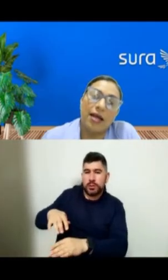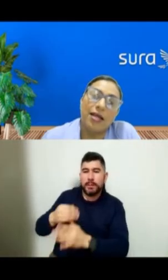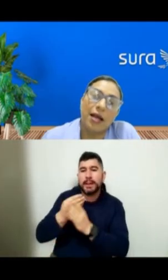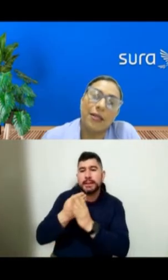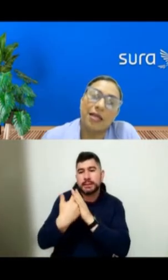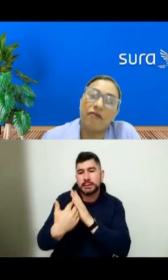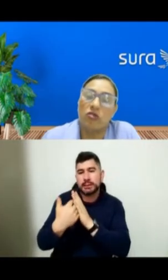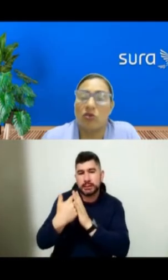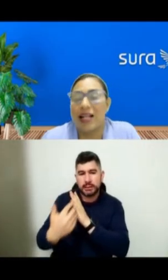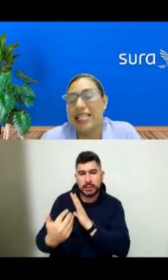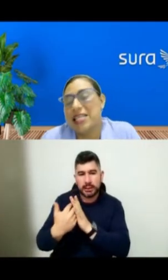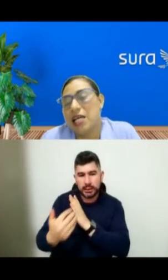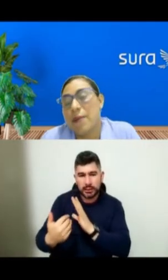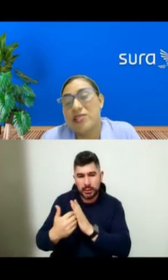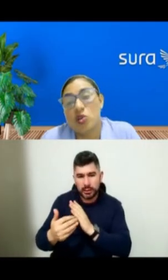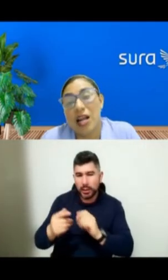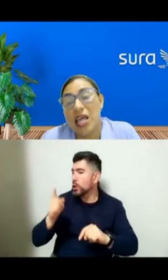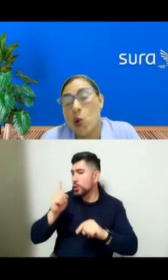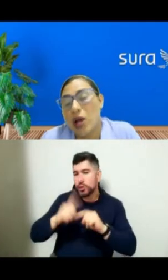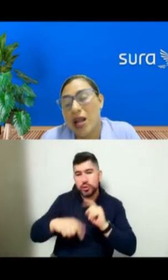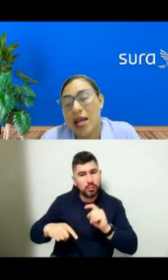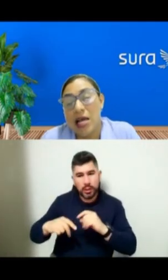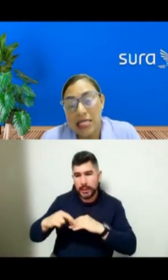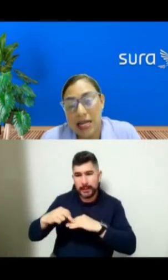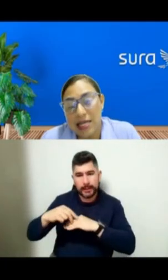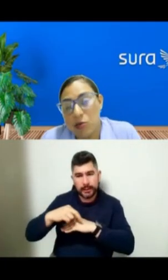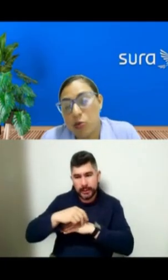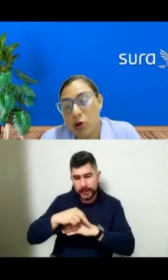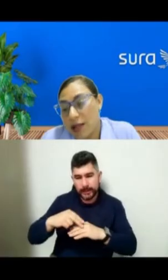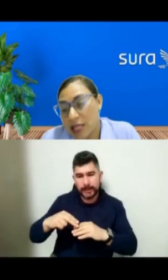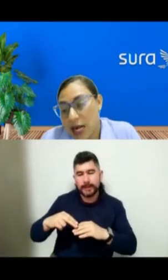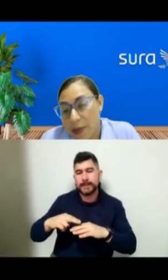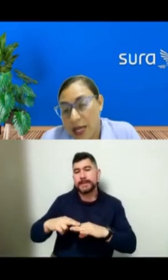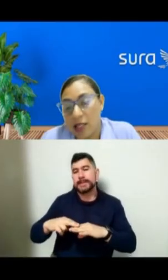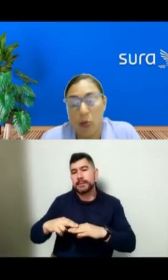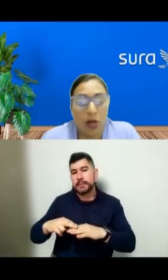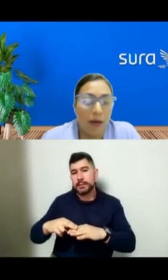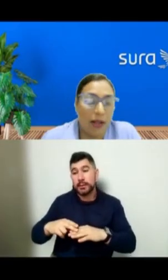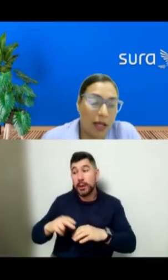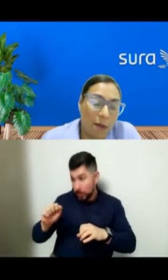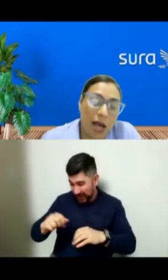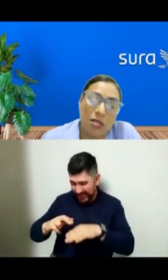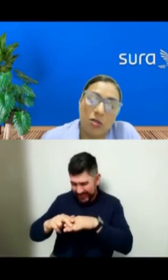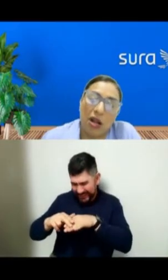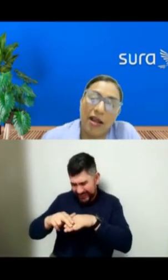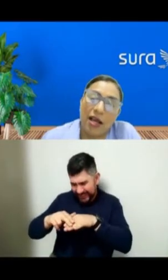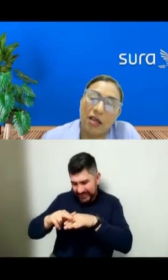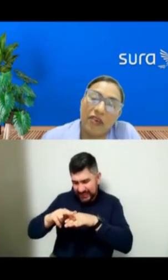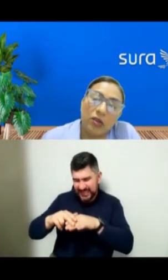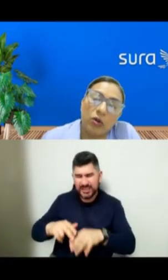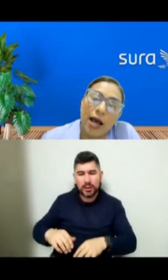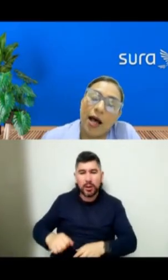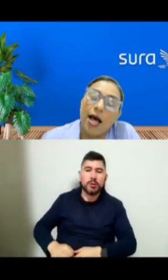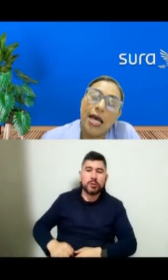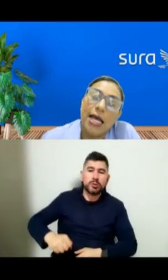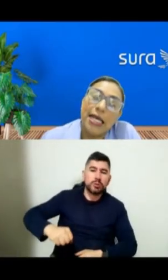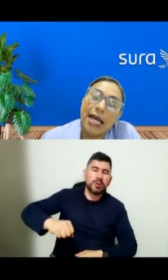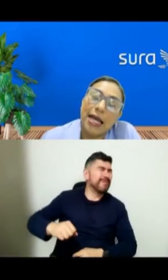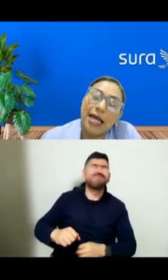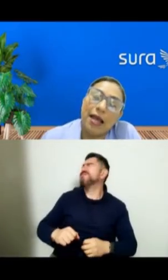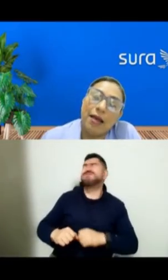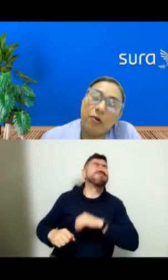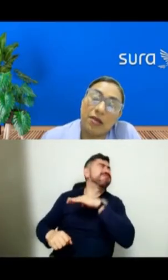fractura es abierta, incapacidad funcional, es decir, que a la persona le duele. Si le decimos puede levantar la pierna, puede levantar el brazo, el área que está